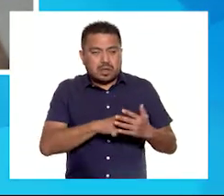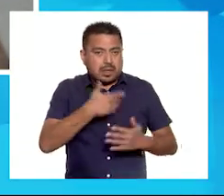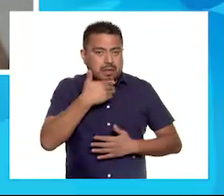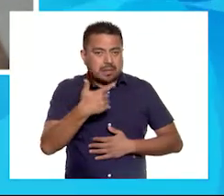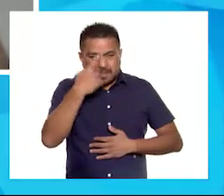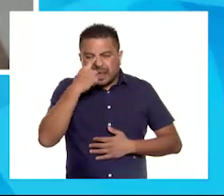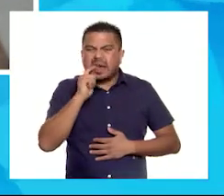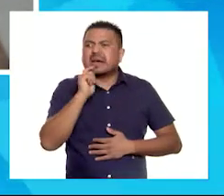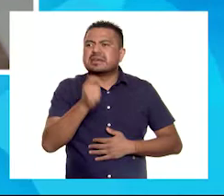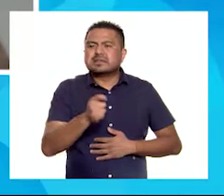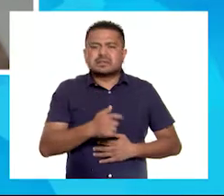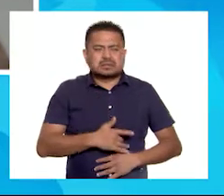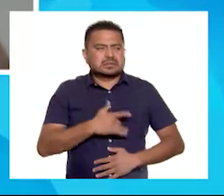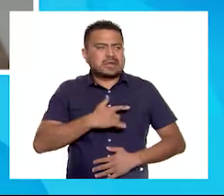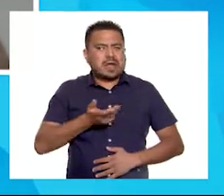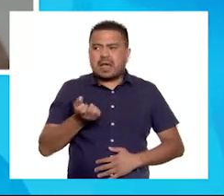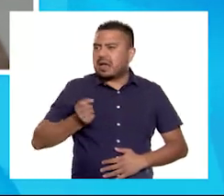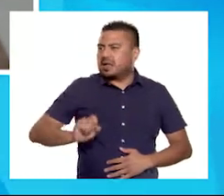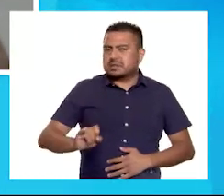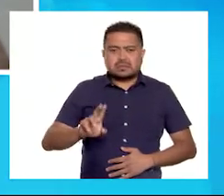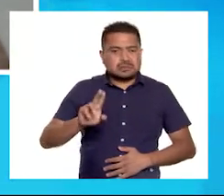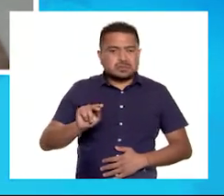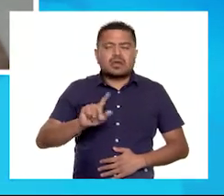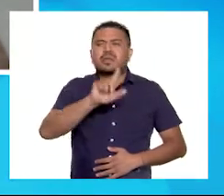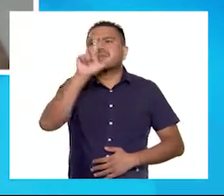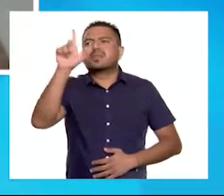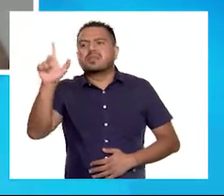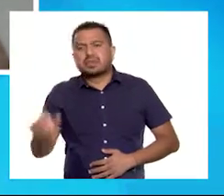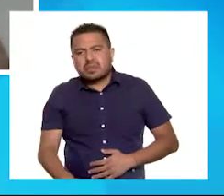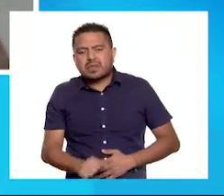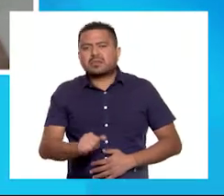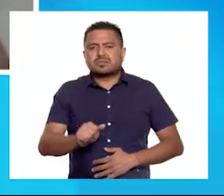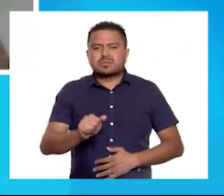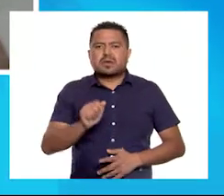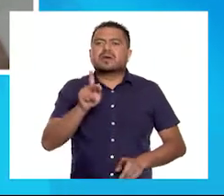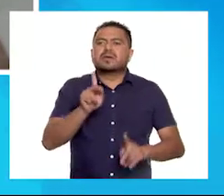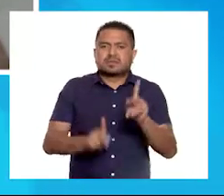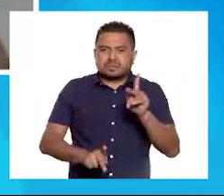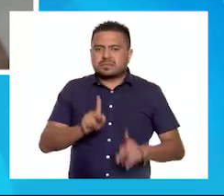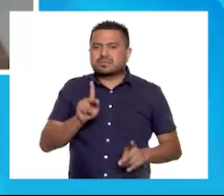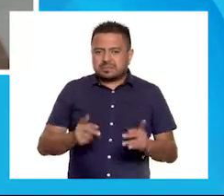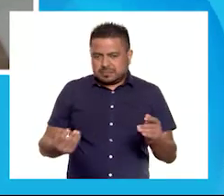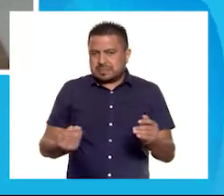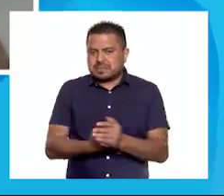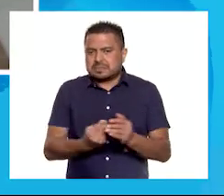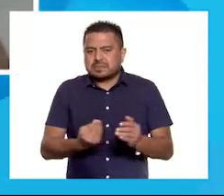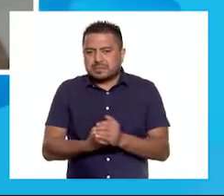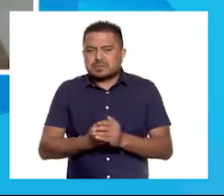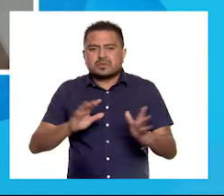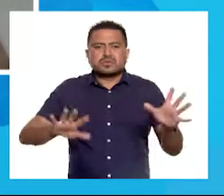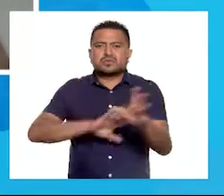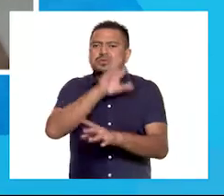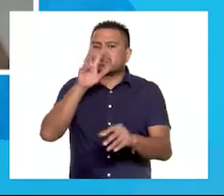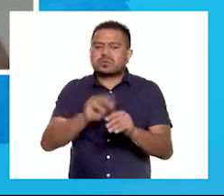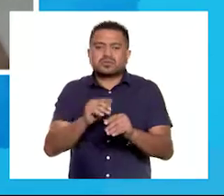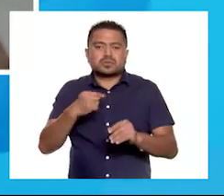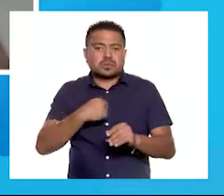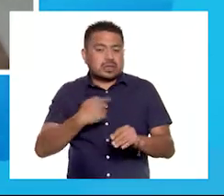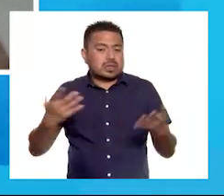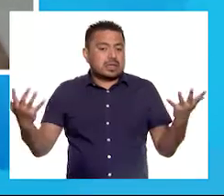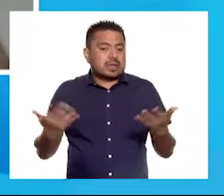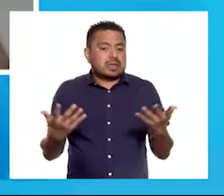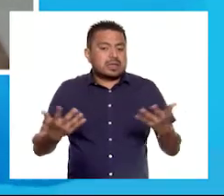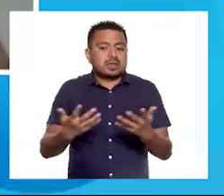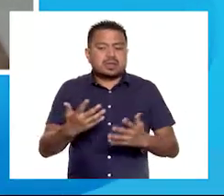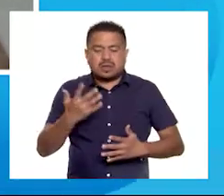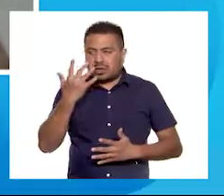para sentirme así. Y después íbamos a hablar de todo lo que hice. Estaba